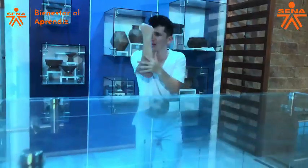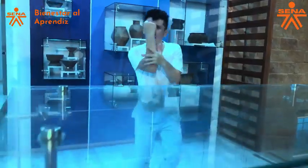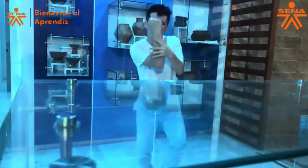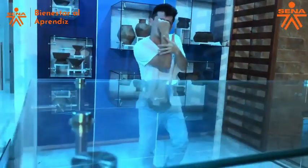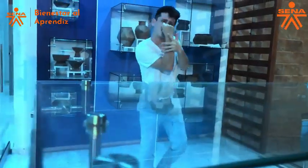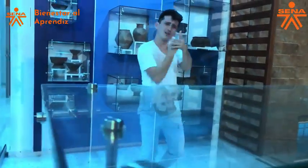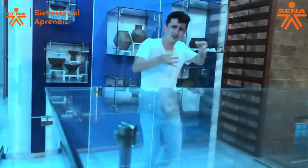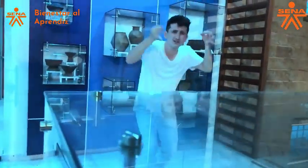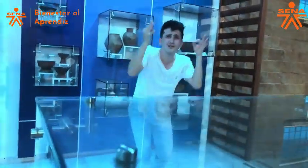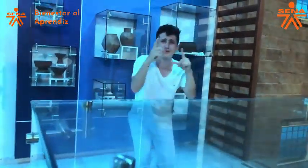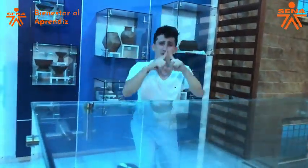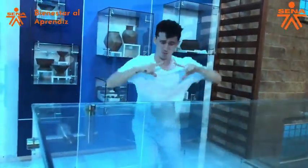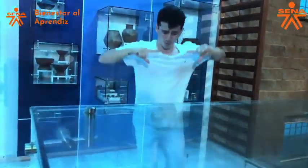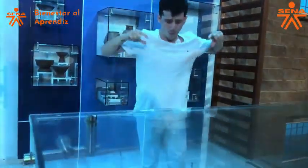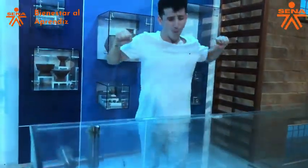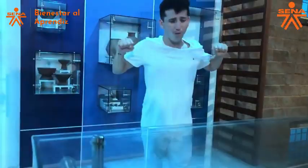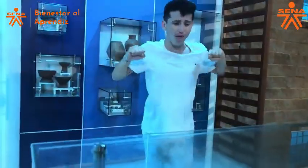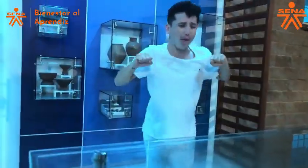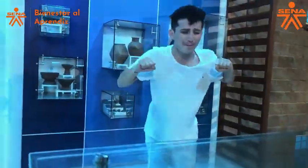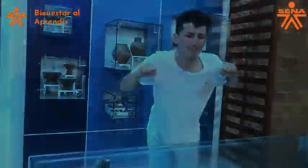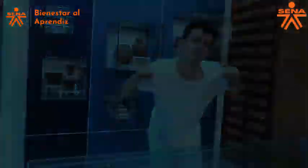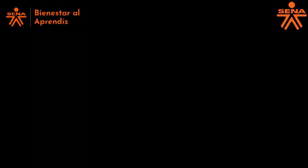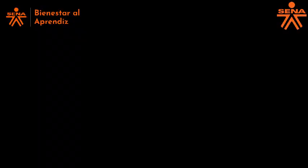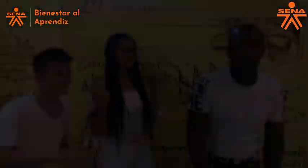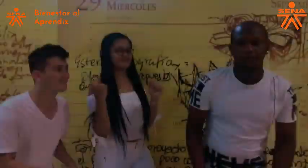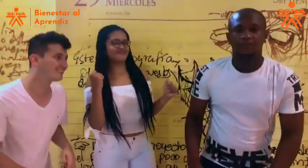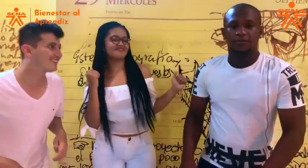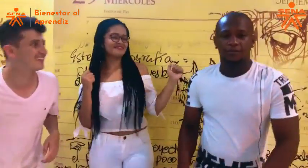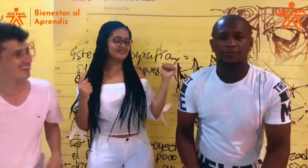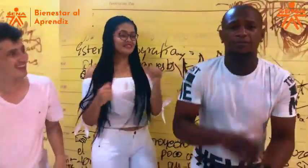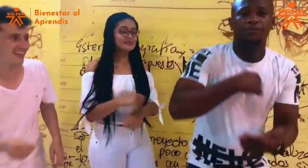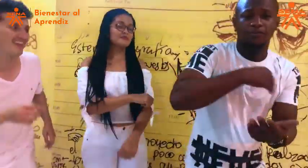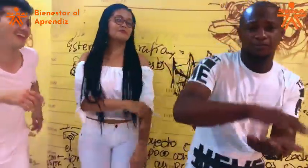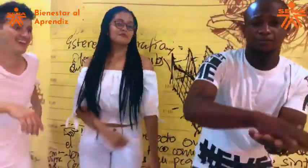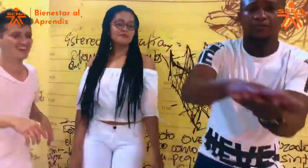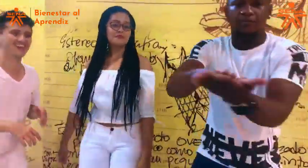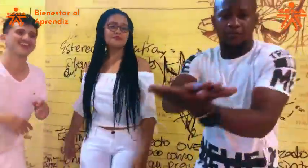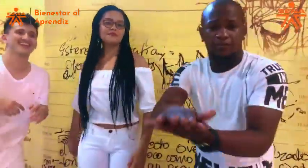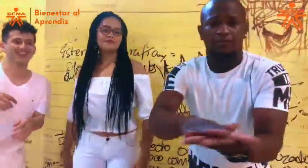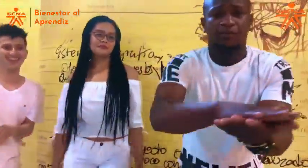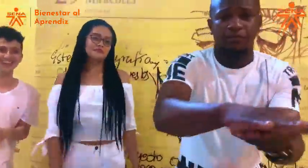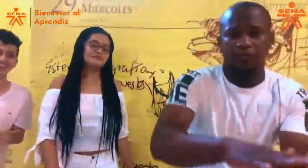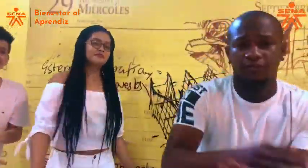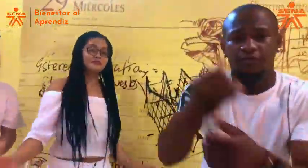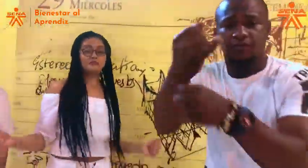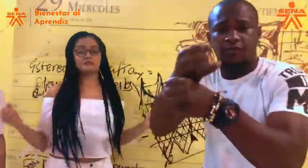luna no sale si no te vuelvo a ver. Hey, choke it down, baby.